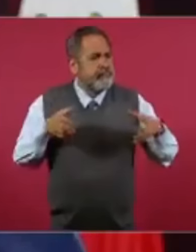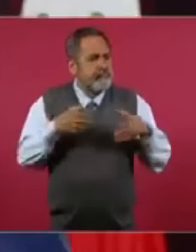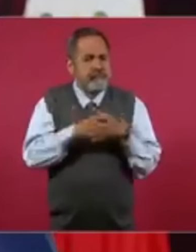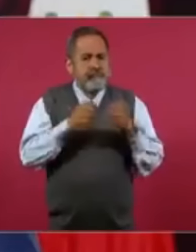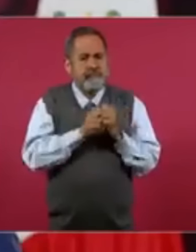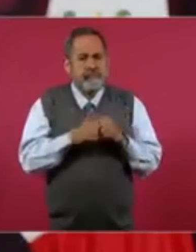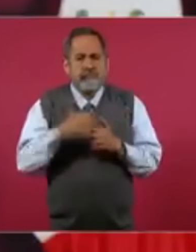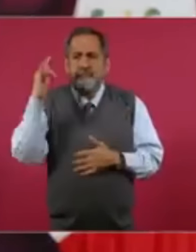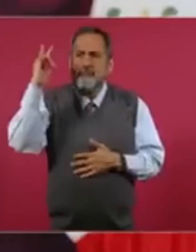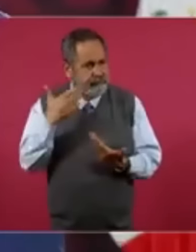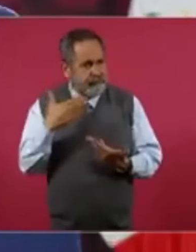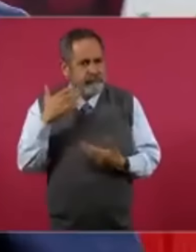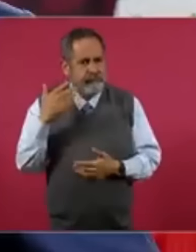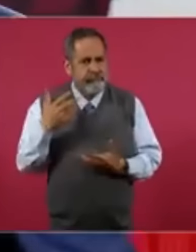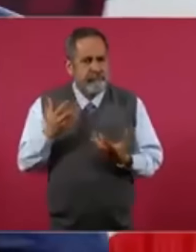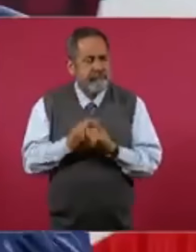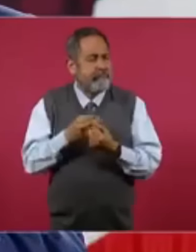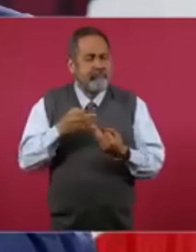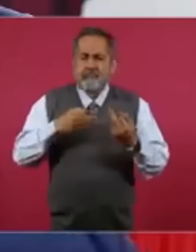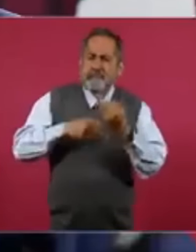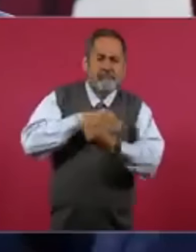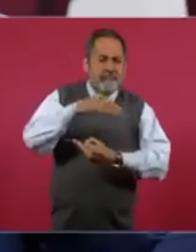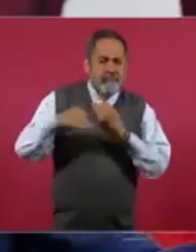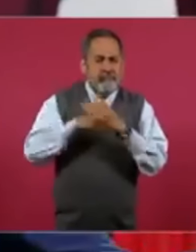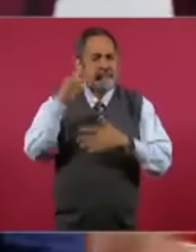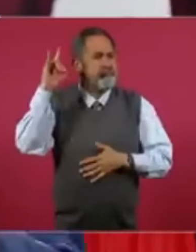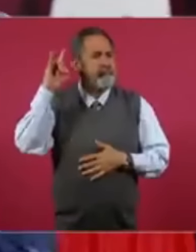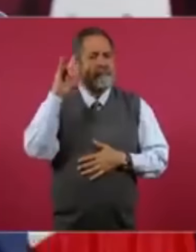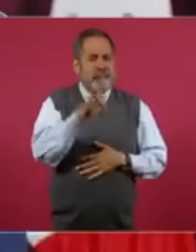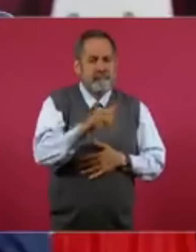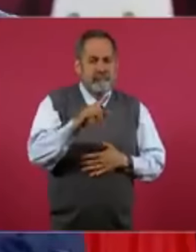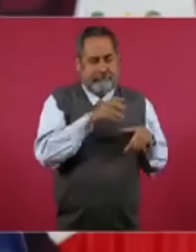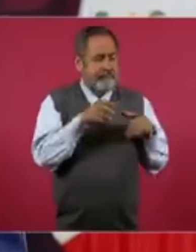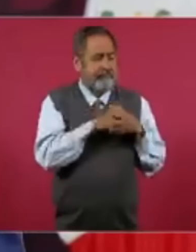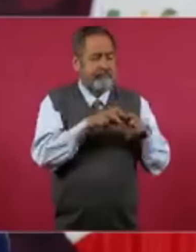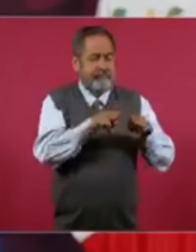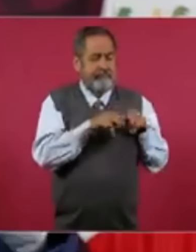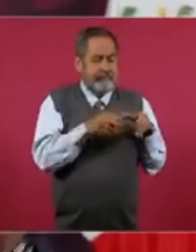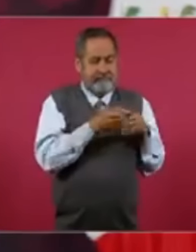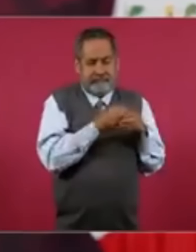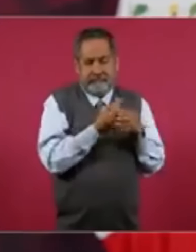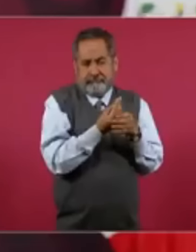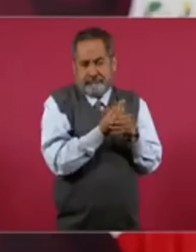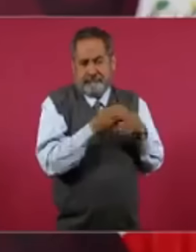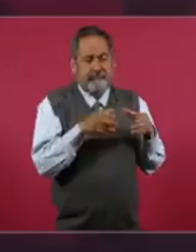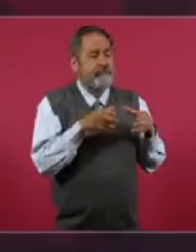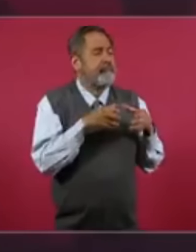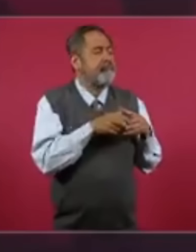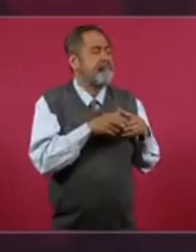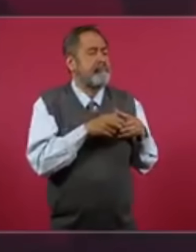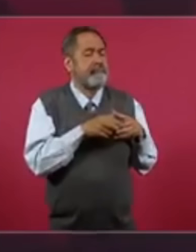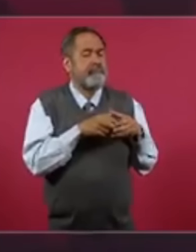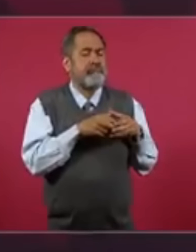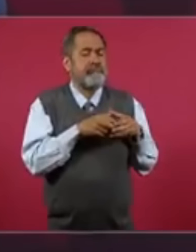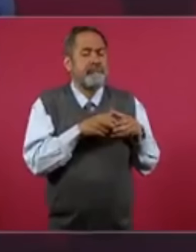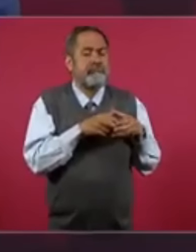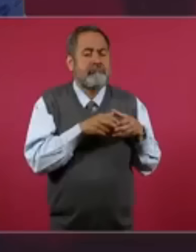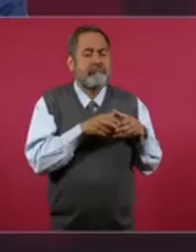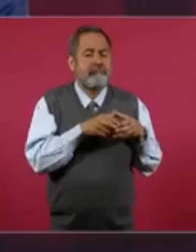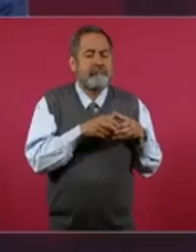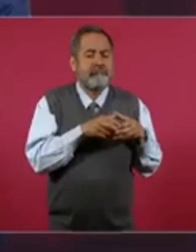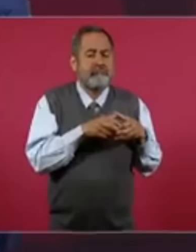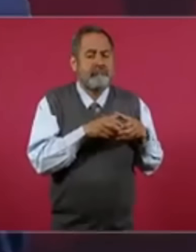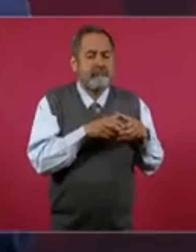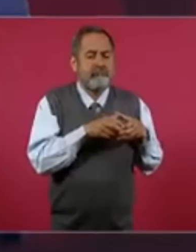de Madrid y todos los que veníamos ahí en primera clase, como que llevó a cabo